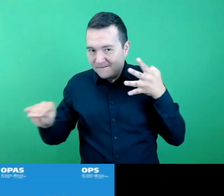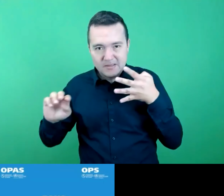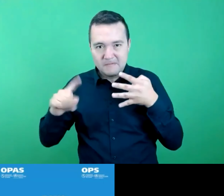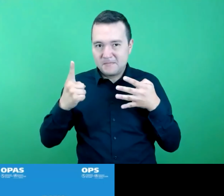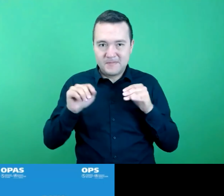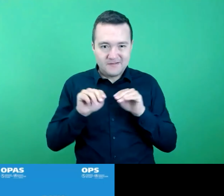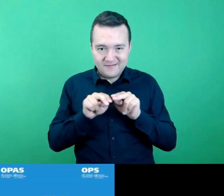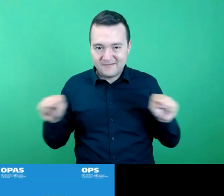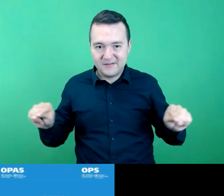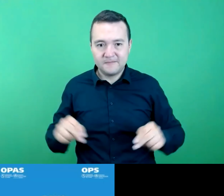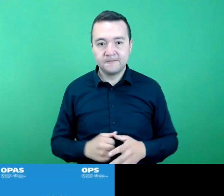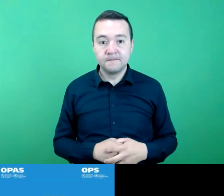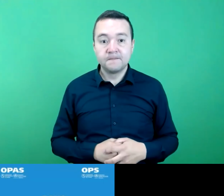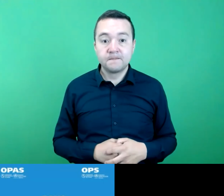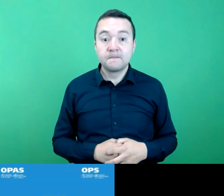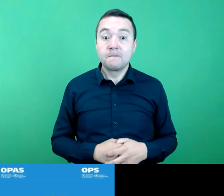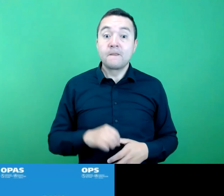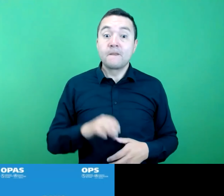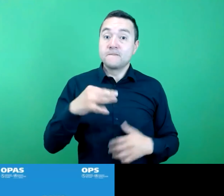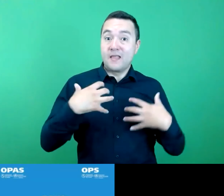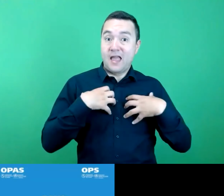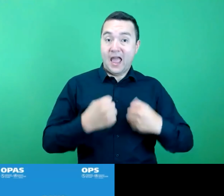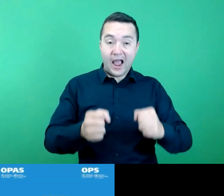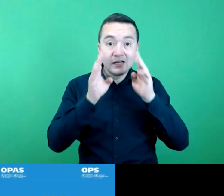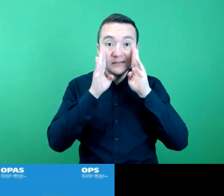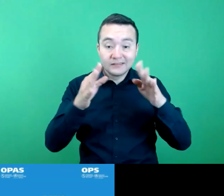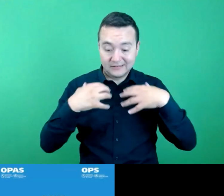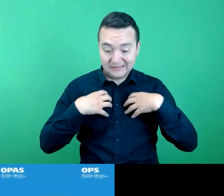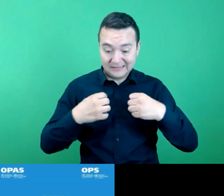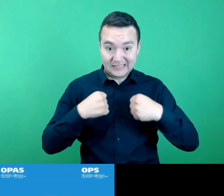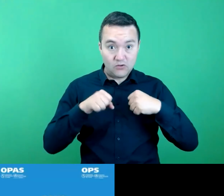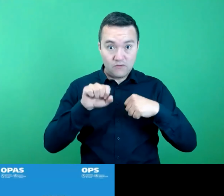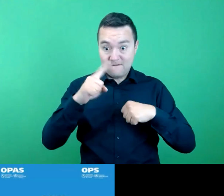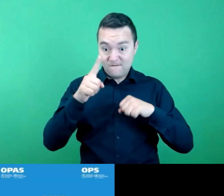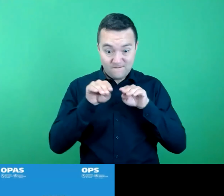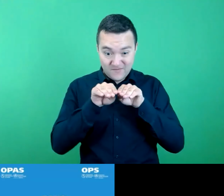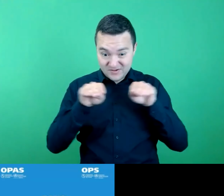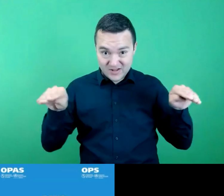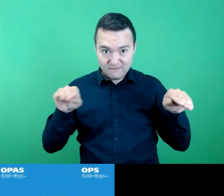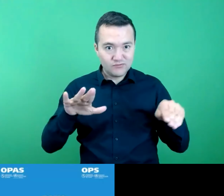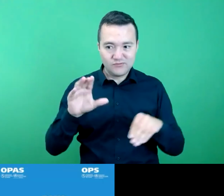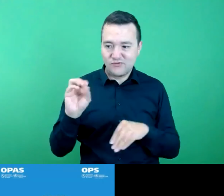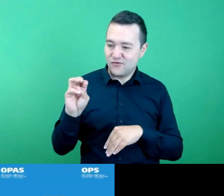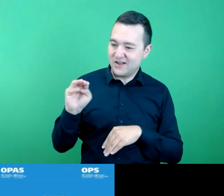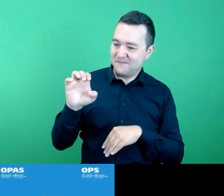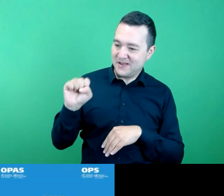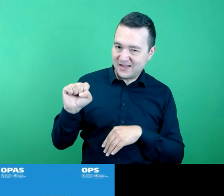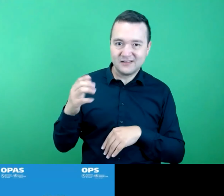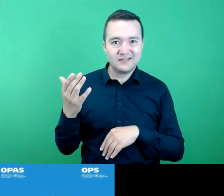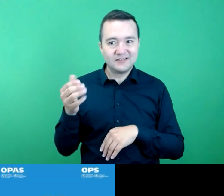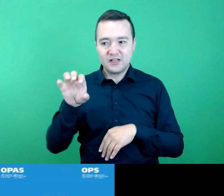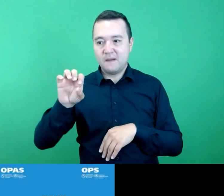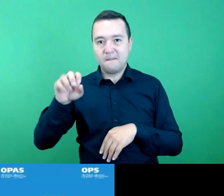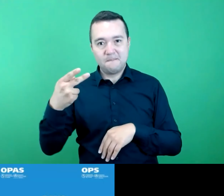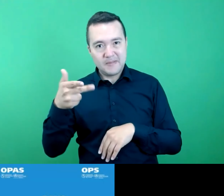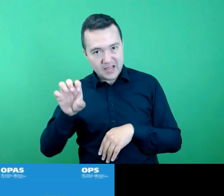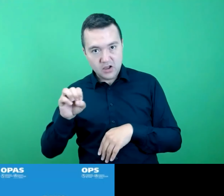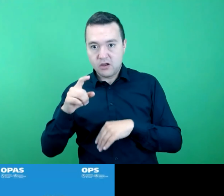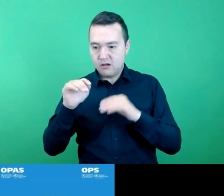operativo de la atención primaria de la salud, de la Organización Mundial de la Salud que utilizamos y adaptamos en